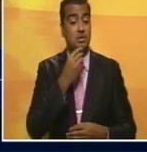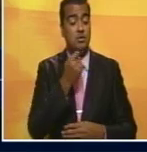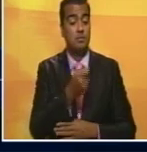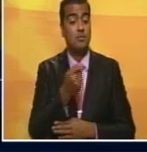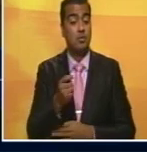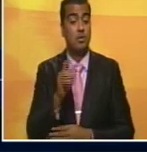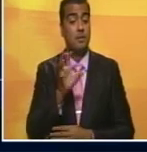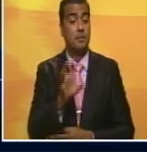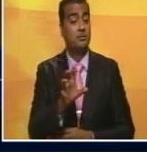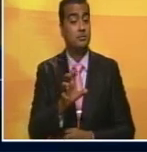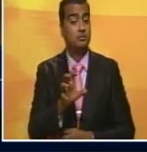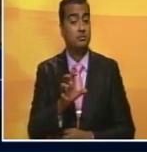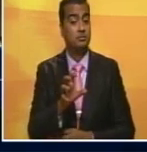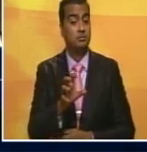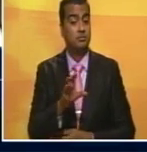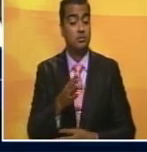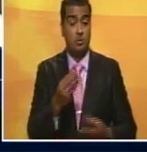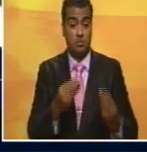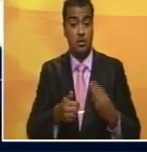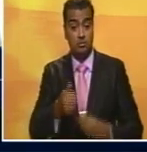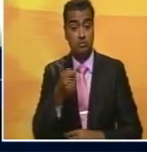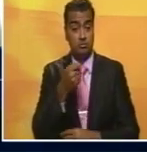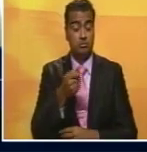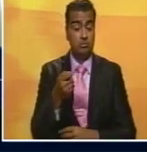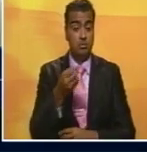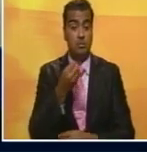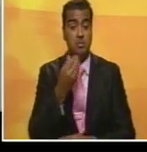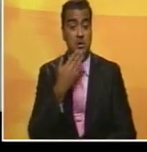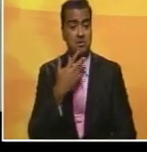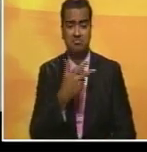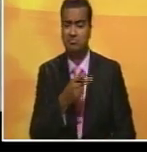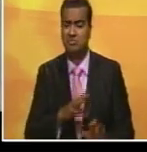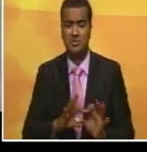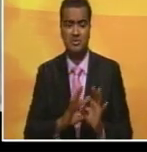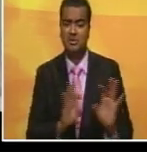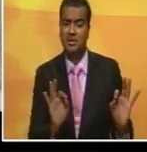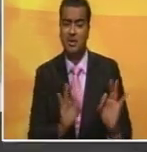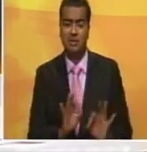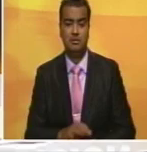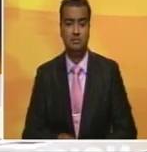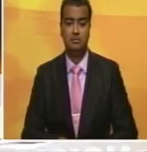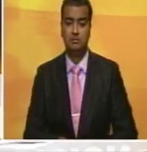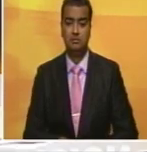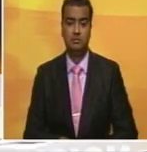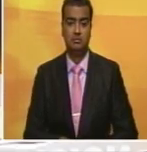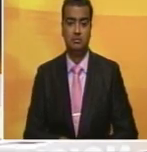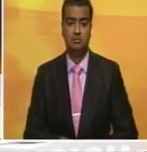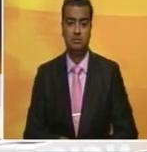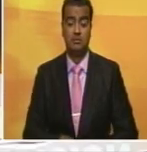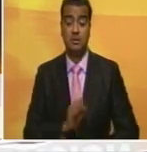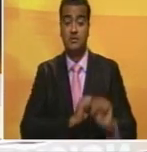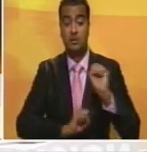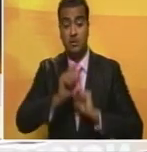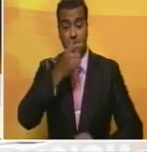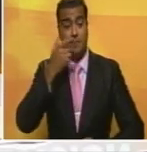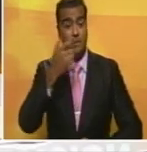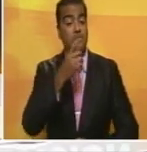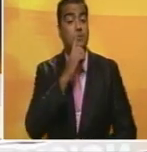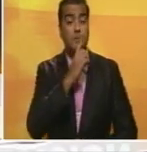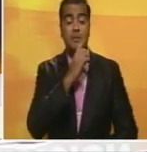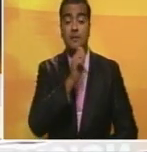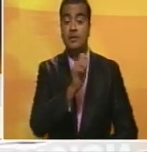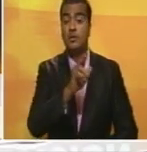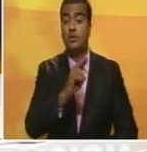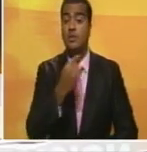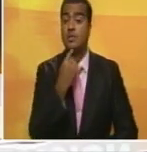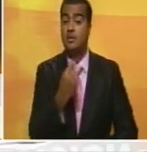del país aún son altamente rentables, prefieren no vincularse a ellos. El defensor del pueblo, Alfredo Ruiz,